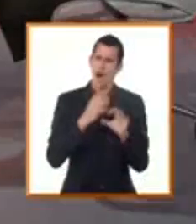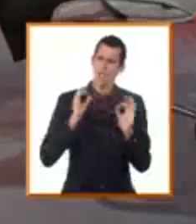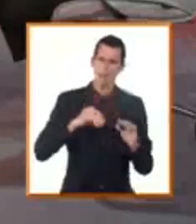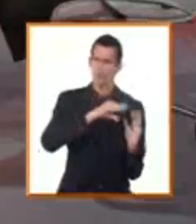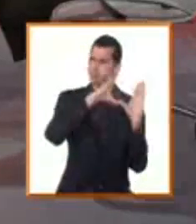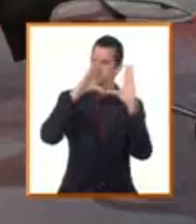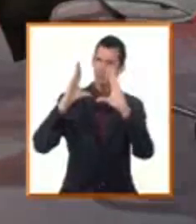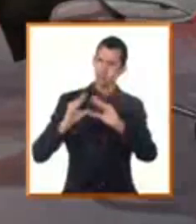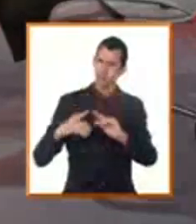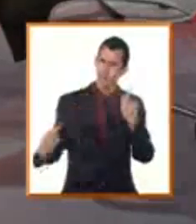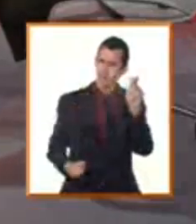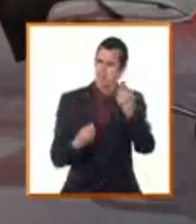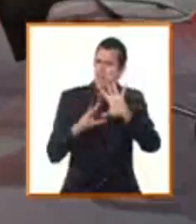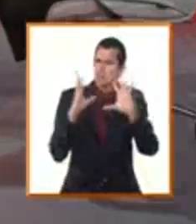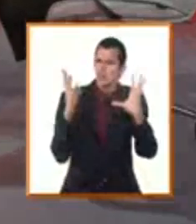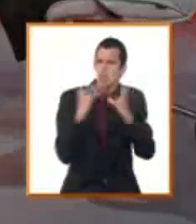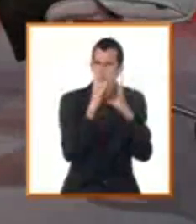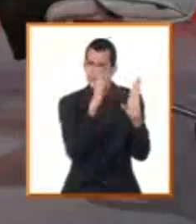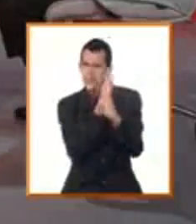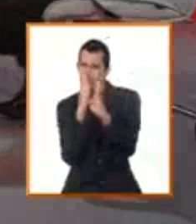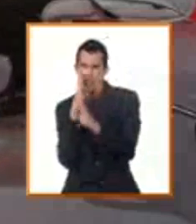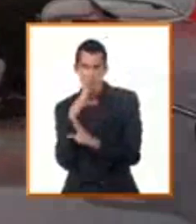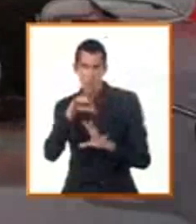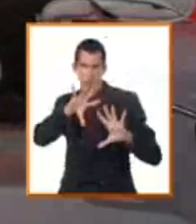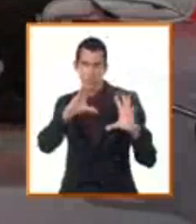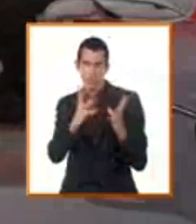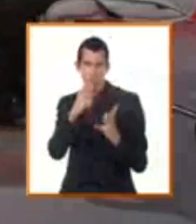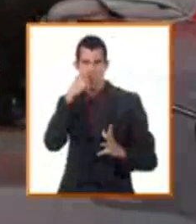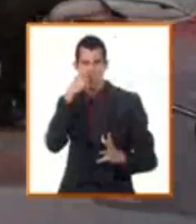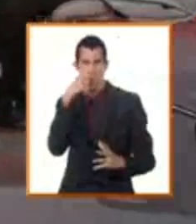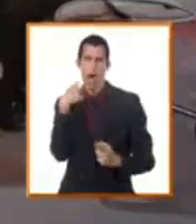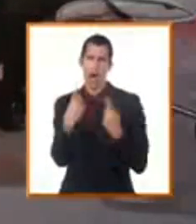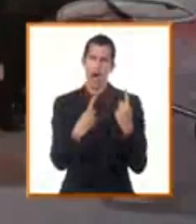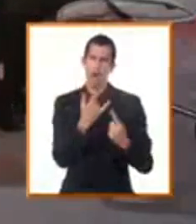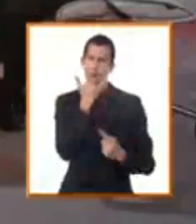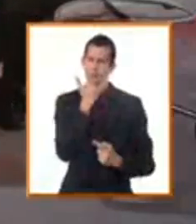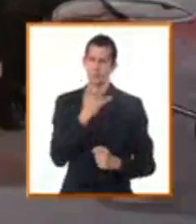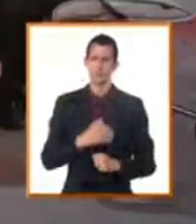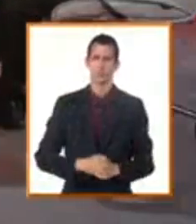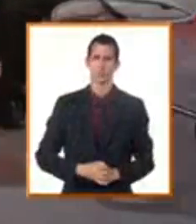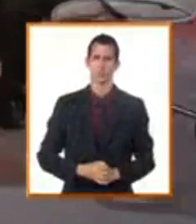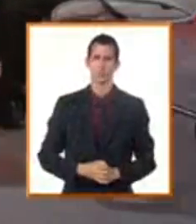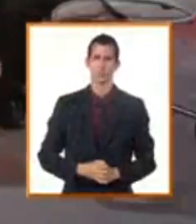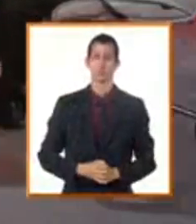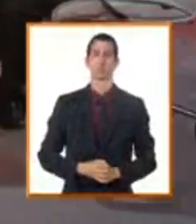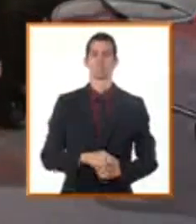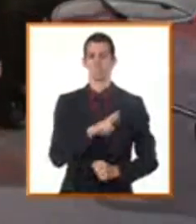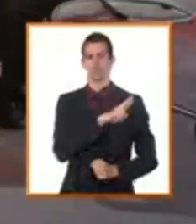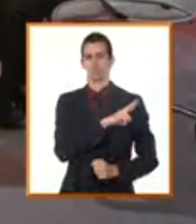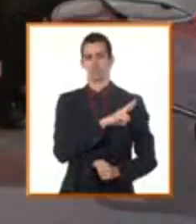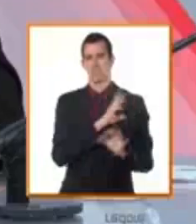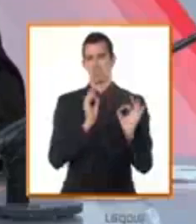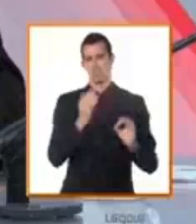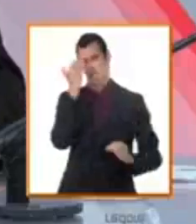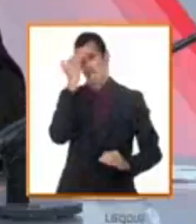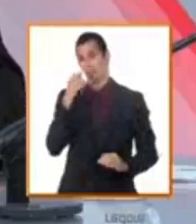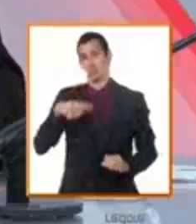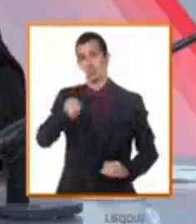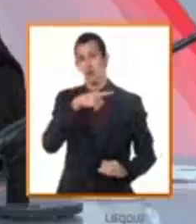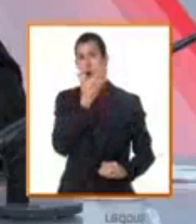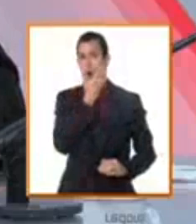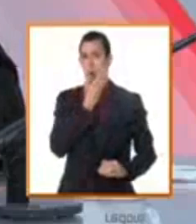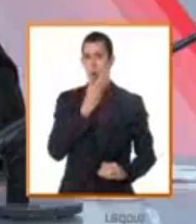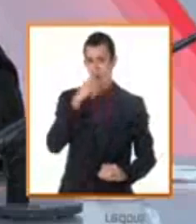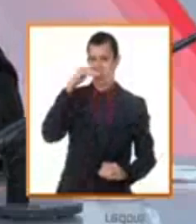droga. Una batalla que la dan fundamentalmente jóvenes, como usted decía, para preservar la salud de la juventud nuestra y de nuestros niños y